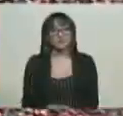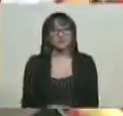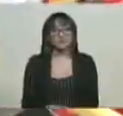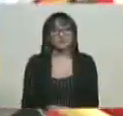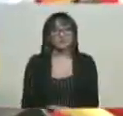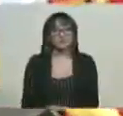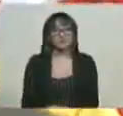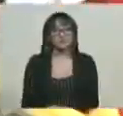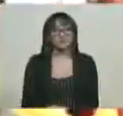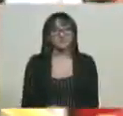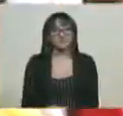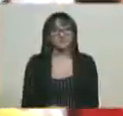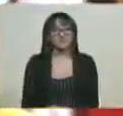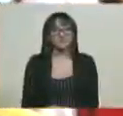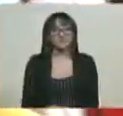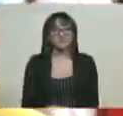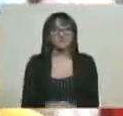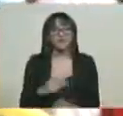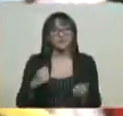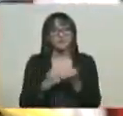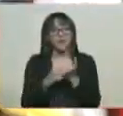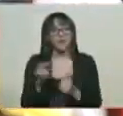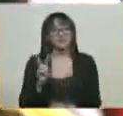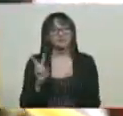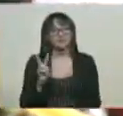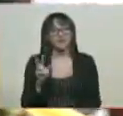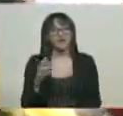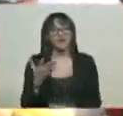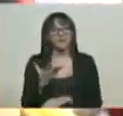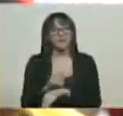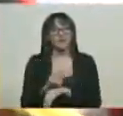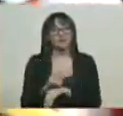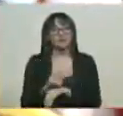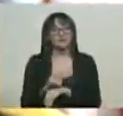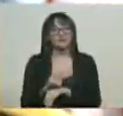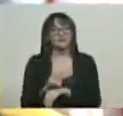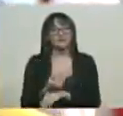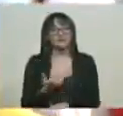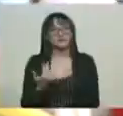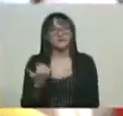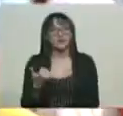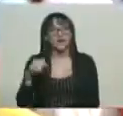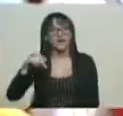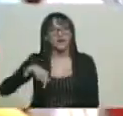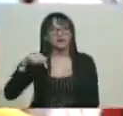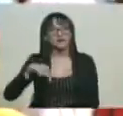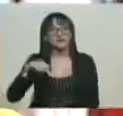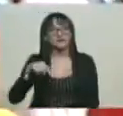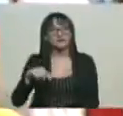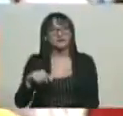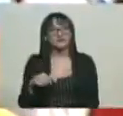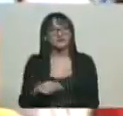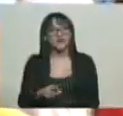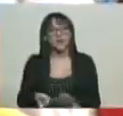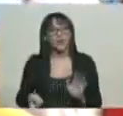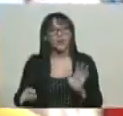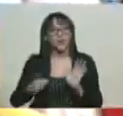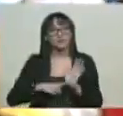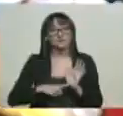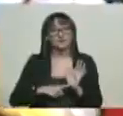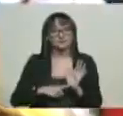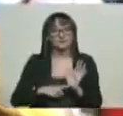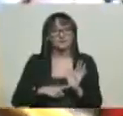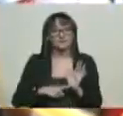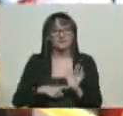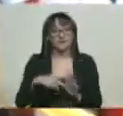con Venezuela y con Monagas. Hoy aquí en la Juncal, nuevamente, en